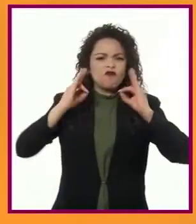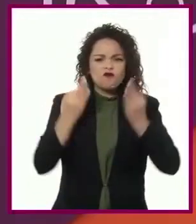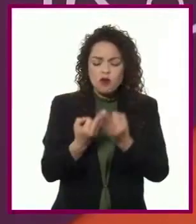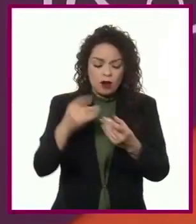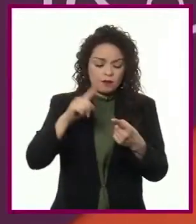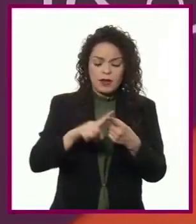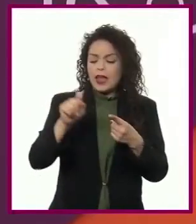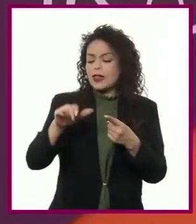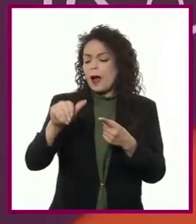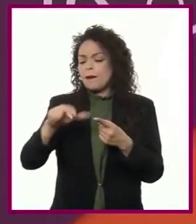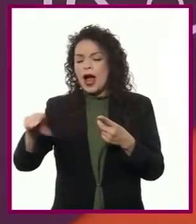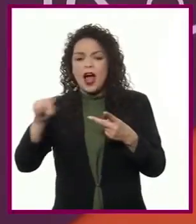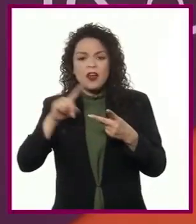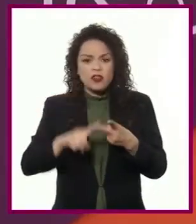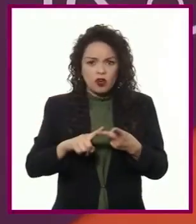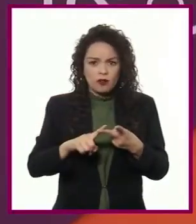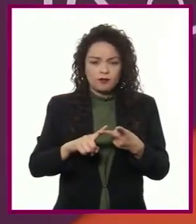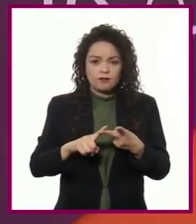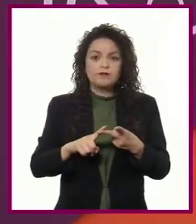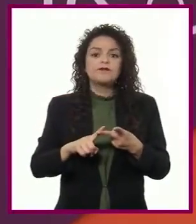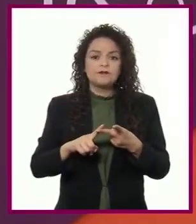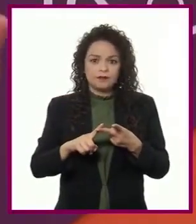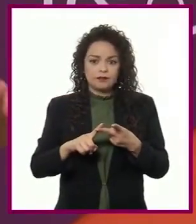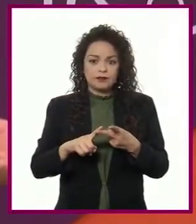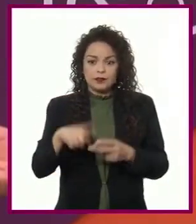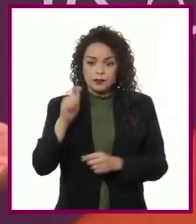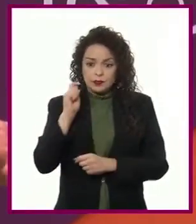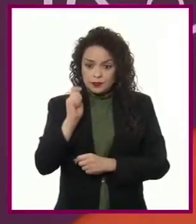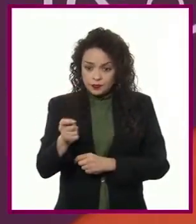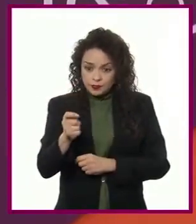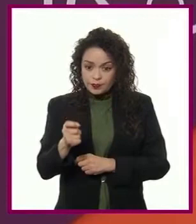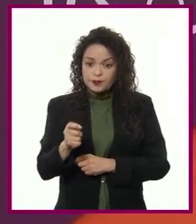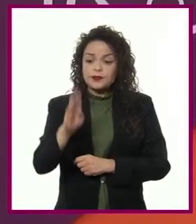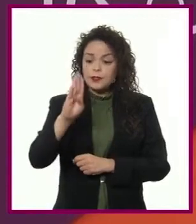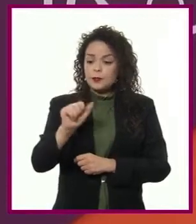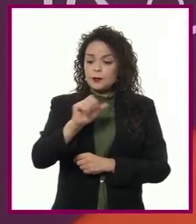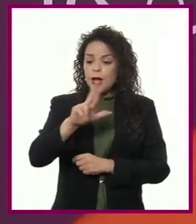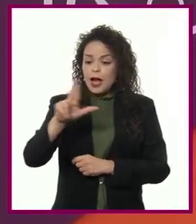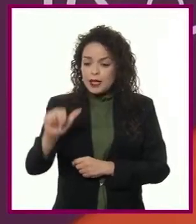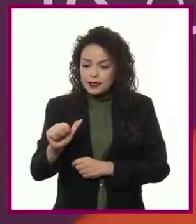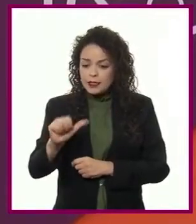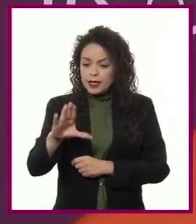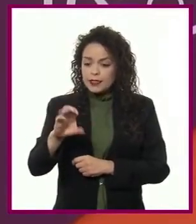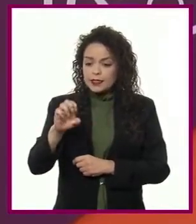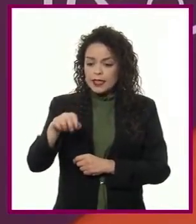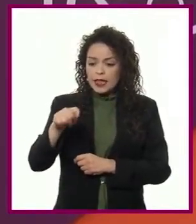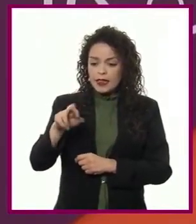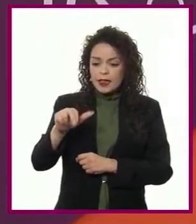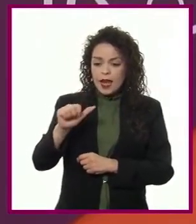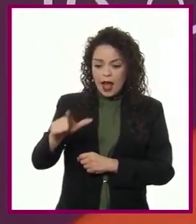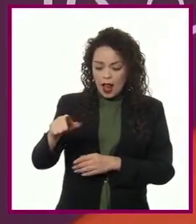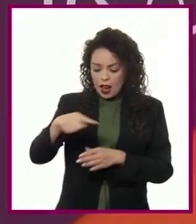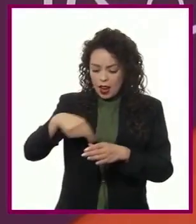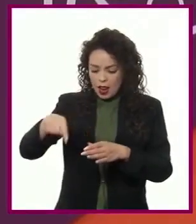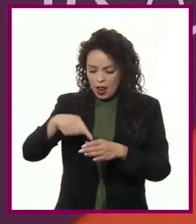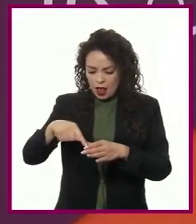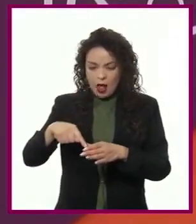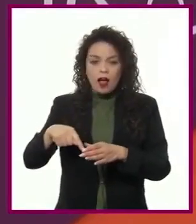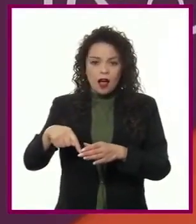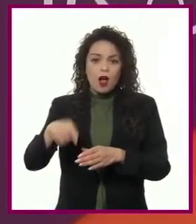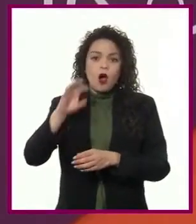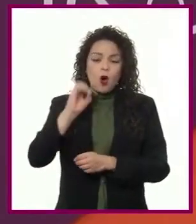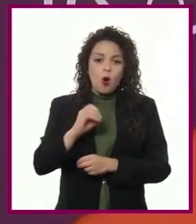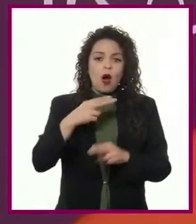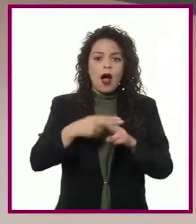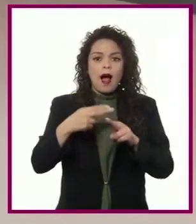tamaños, desde aquellas que tienen densos bulbos o barras centrales, hasta las que están rodeadas por brazos